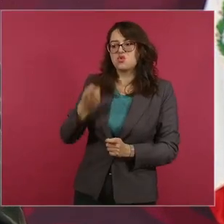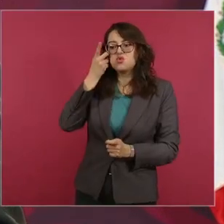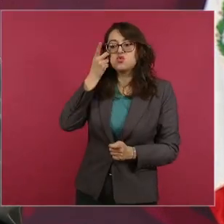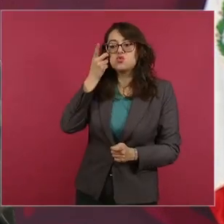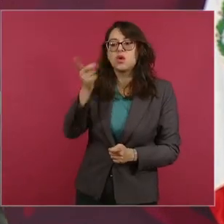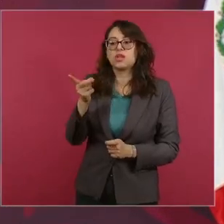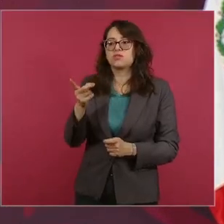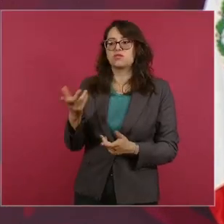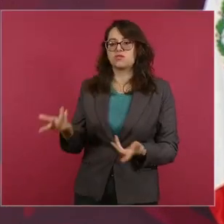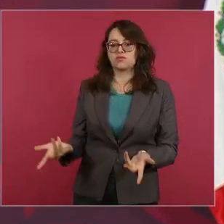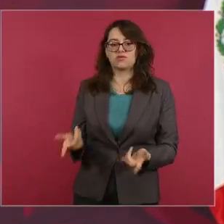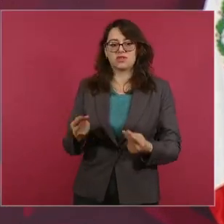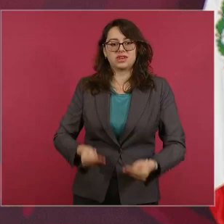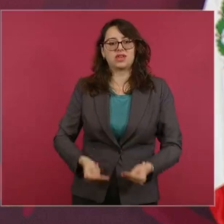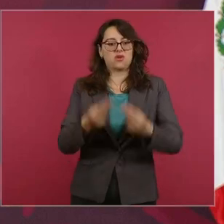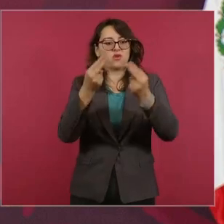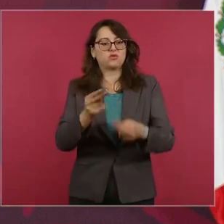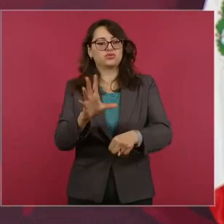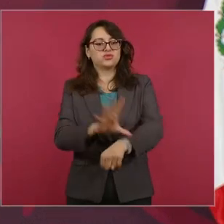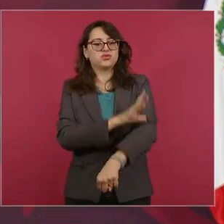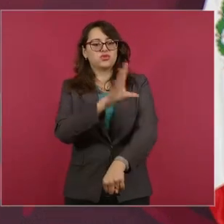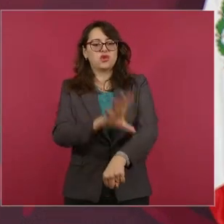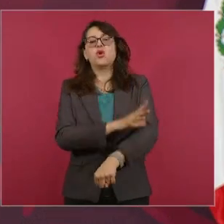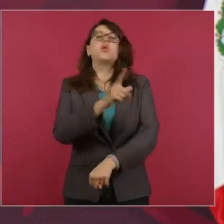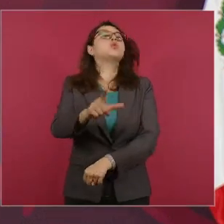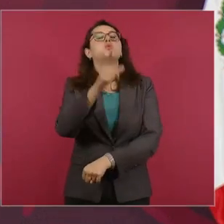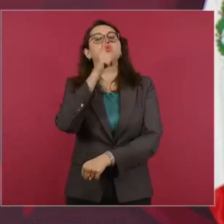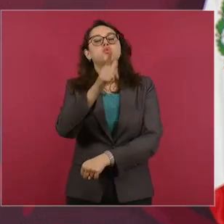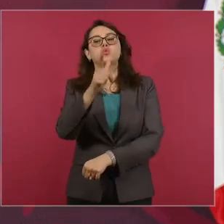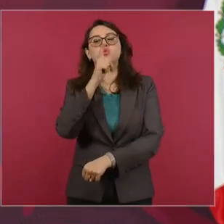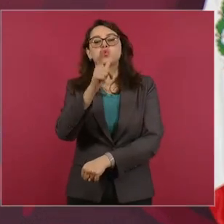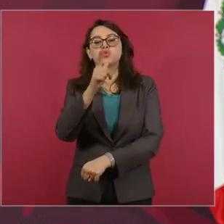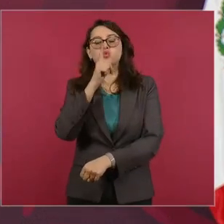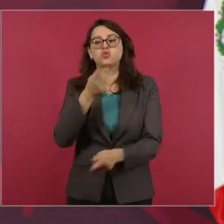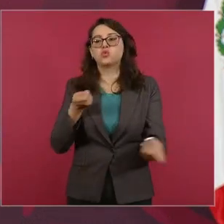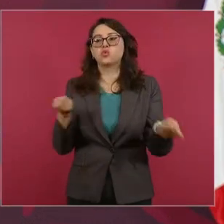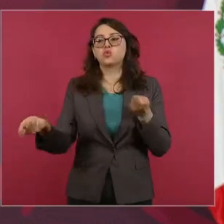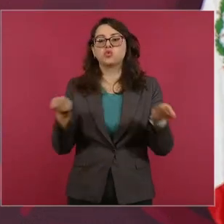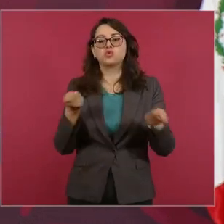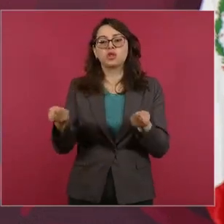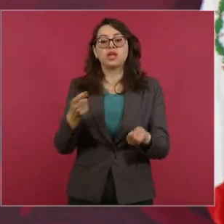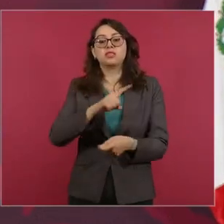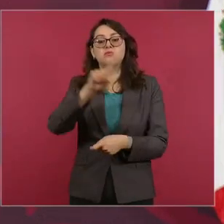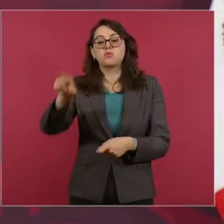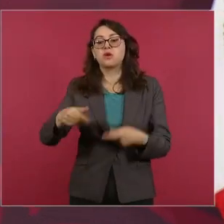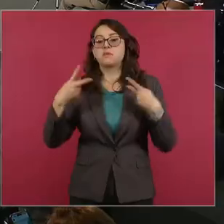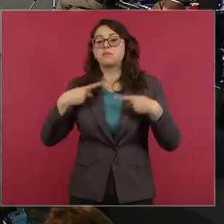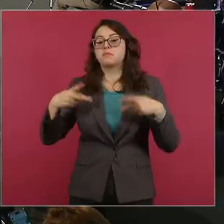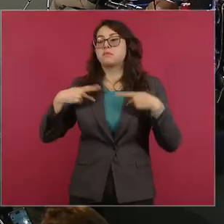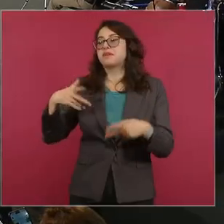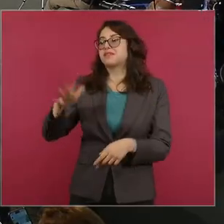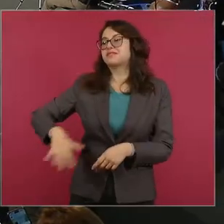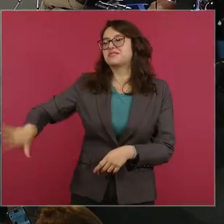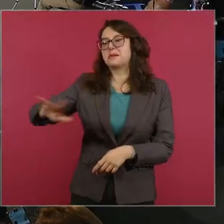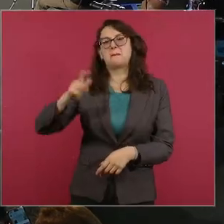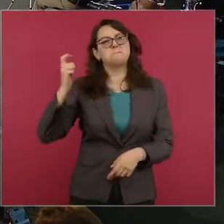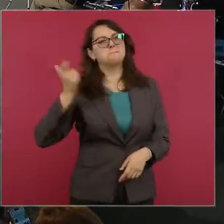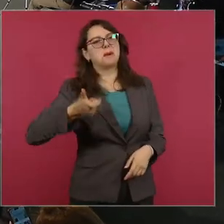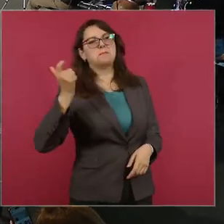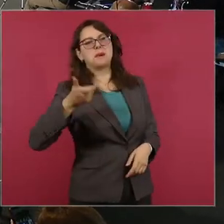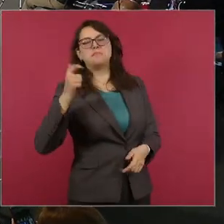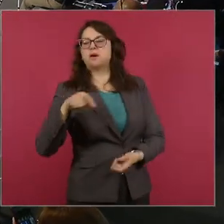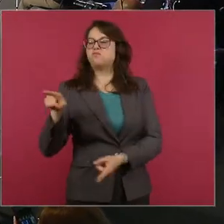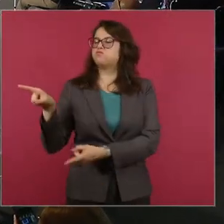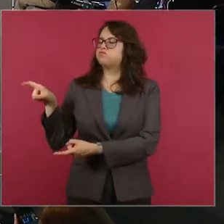quedarse con el negocio de la industria eléctrica para poder cobrar al consumidor